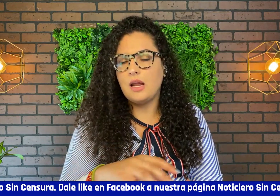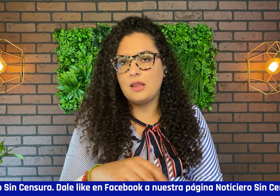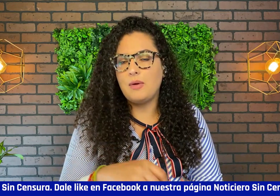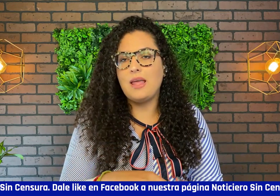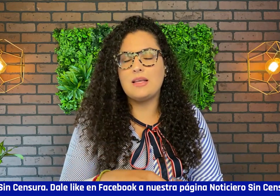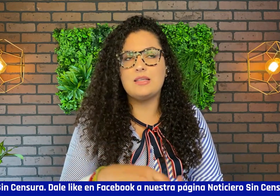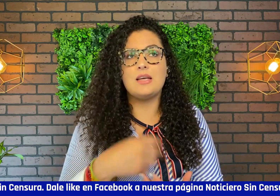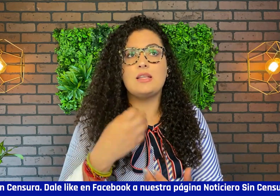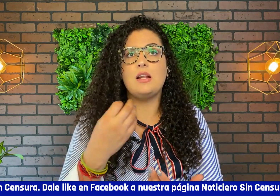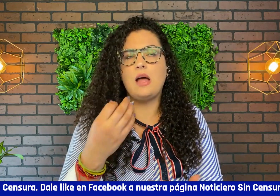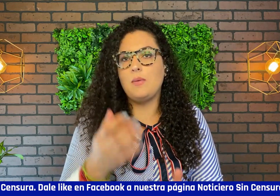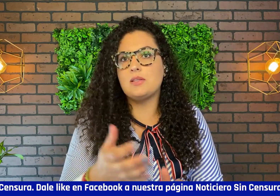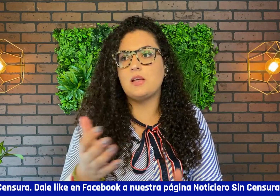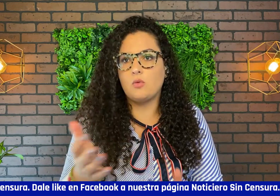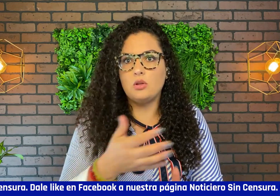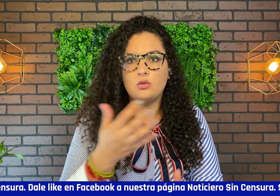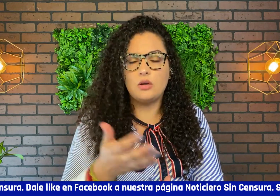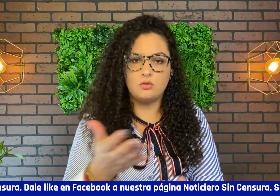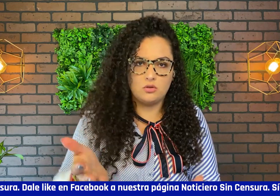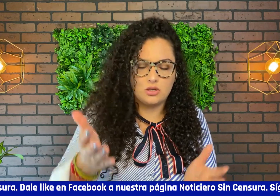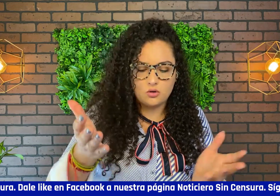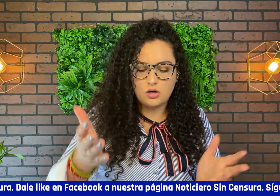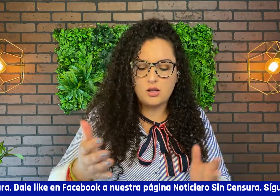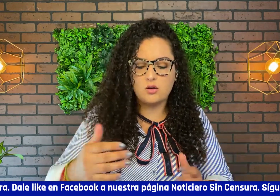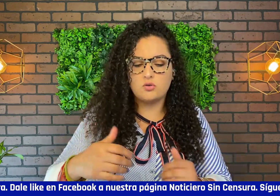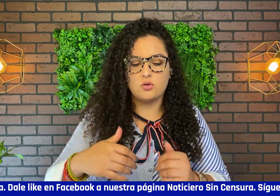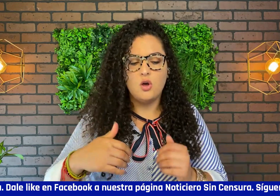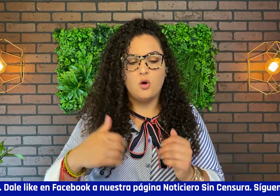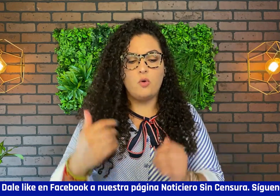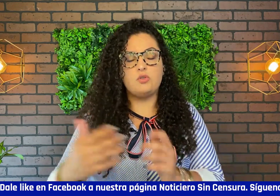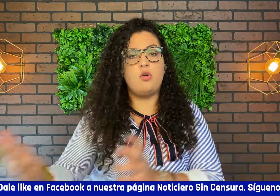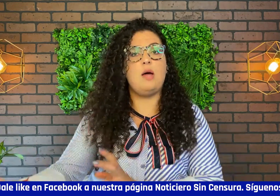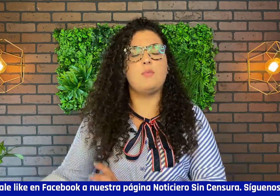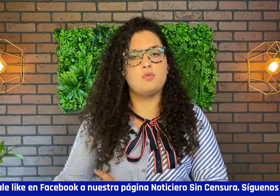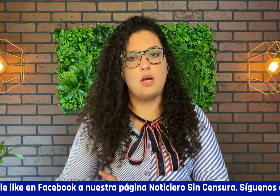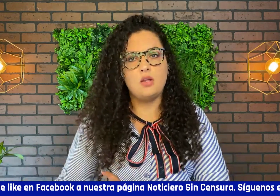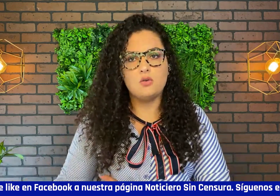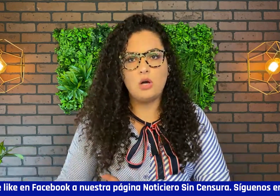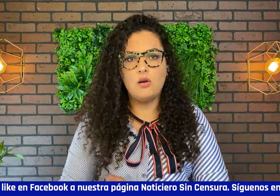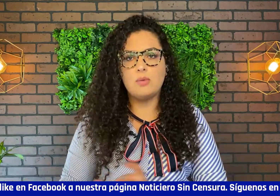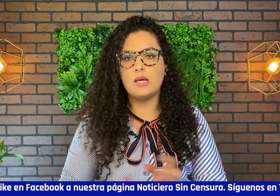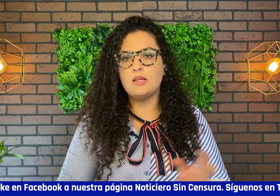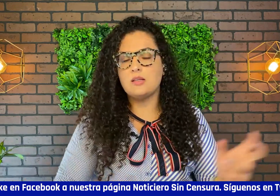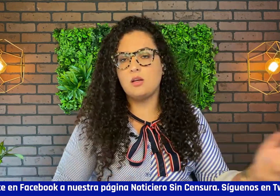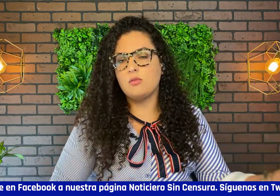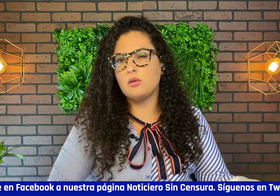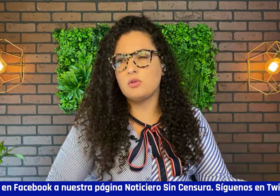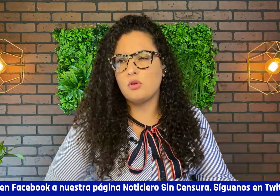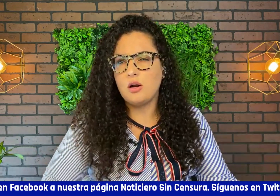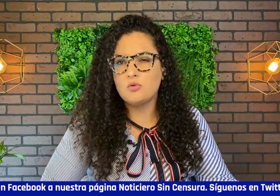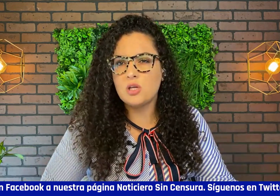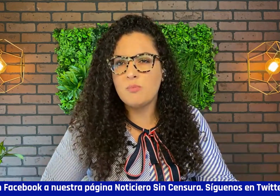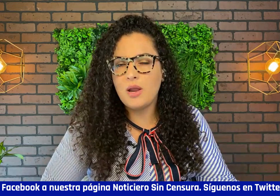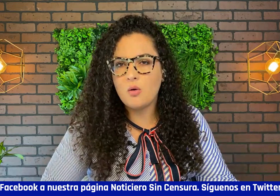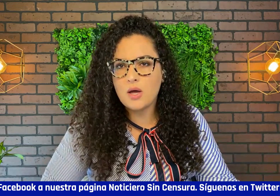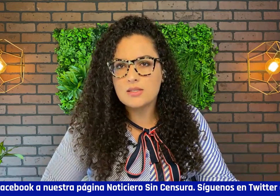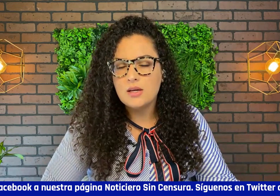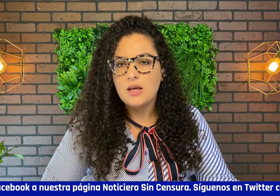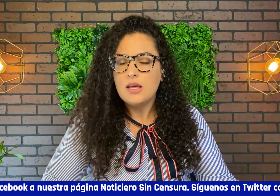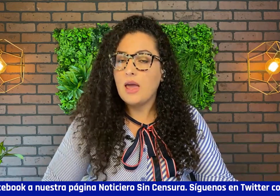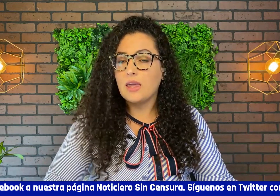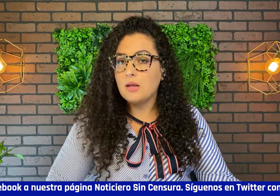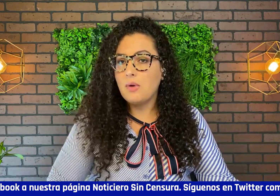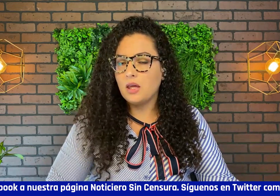intocables ni nada. Vaya, si hasta a veces con los que son religiosos cuestionamos a Dios, ahora imagínense si no vamos a cuestionar a un simple